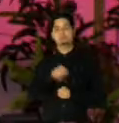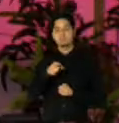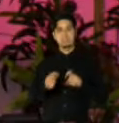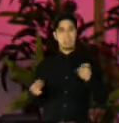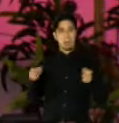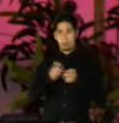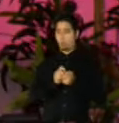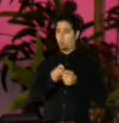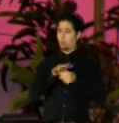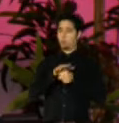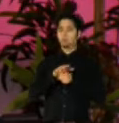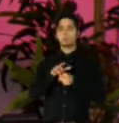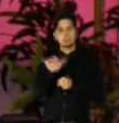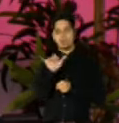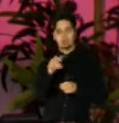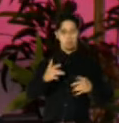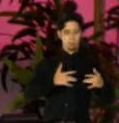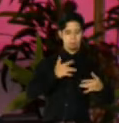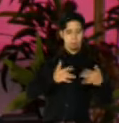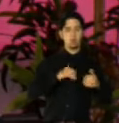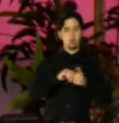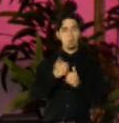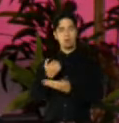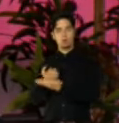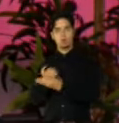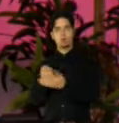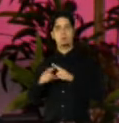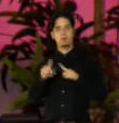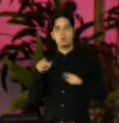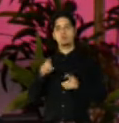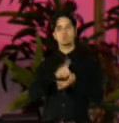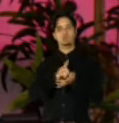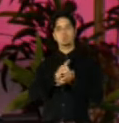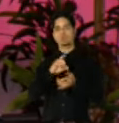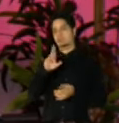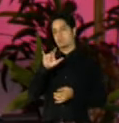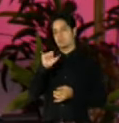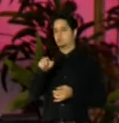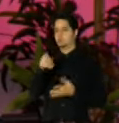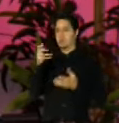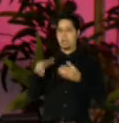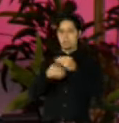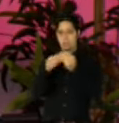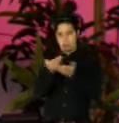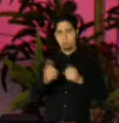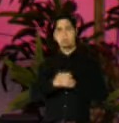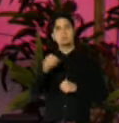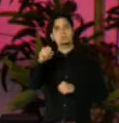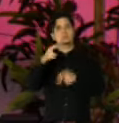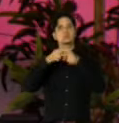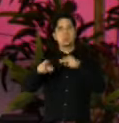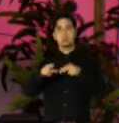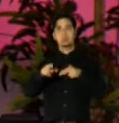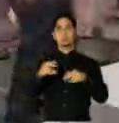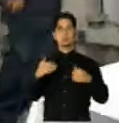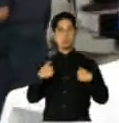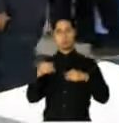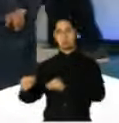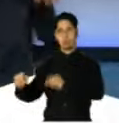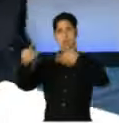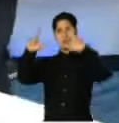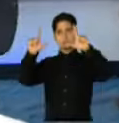emocional, sino también en el económico. Pero el doctor Juan Carlos Reyes quería añadir algo, sí. Dígame. Sí, rapidito, si puedes ponerme una gráfica que